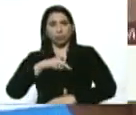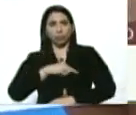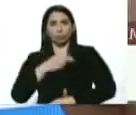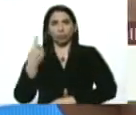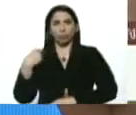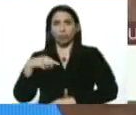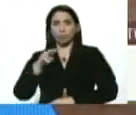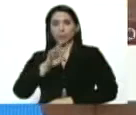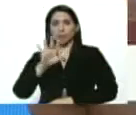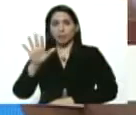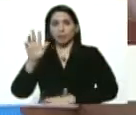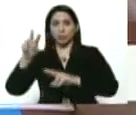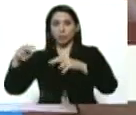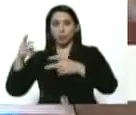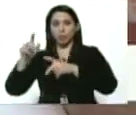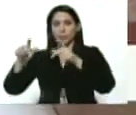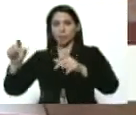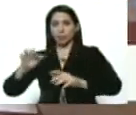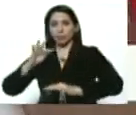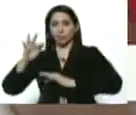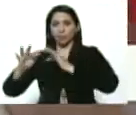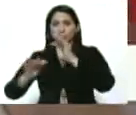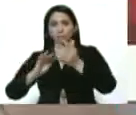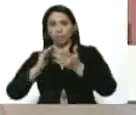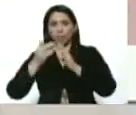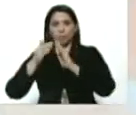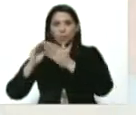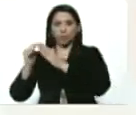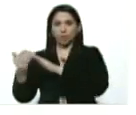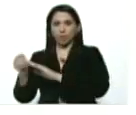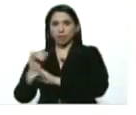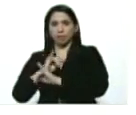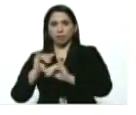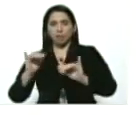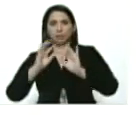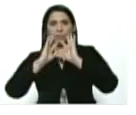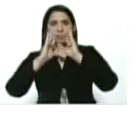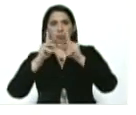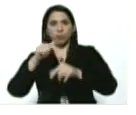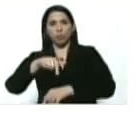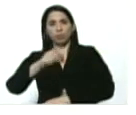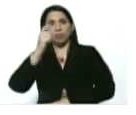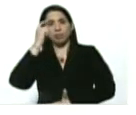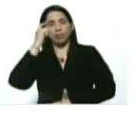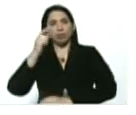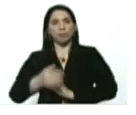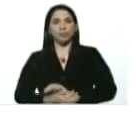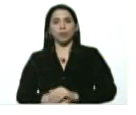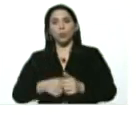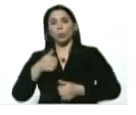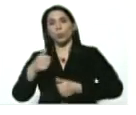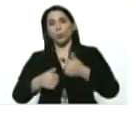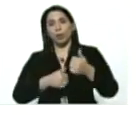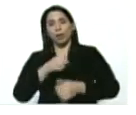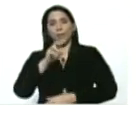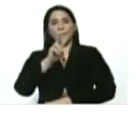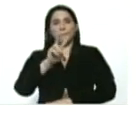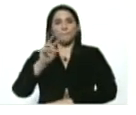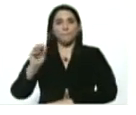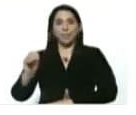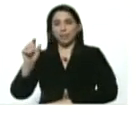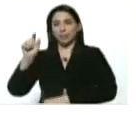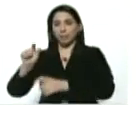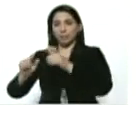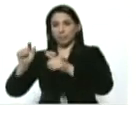25 casos de transmisión comunitaria que reportar el día de hoy de los cuales 20 de esos